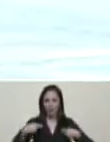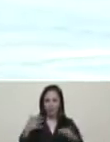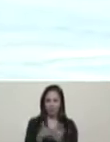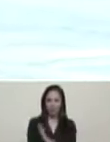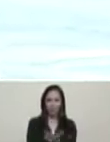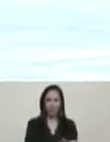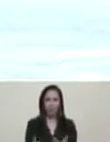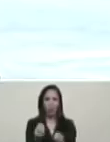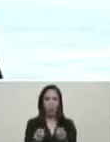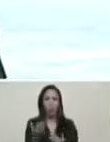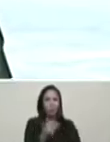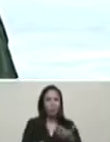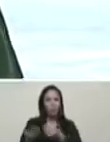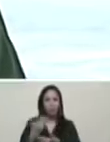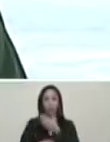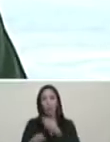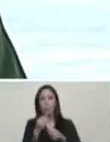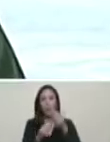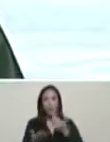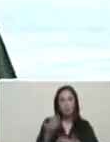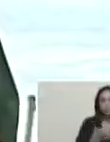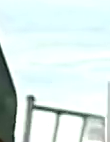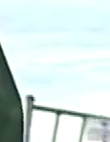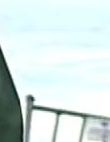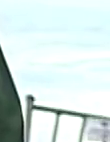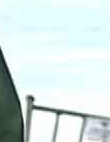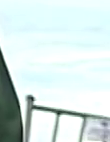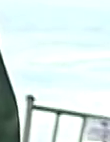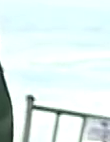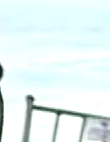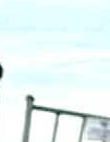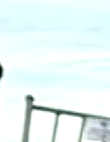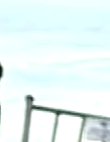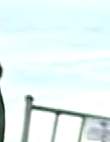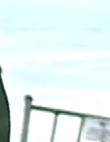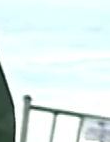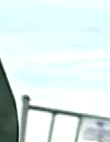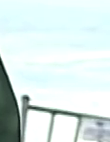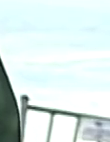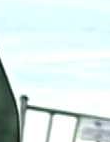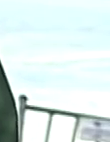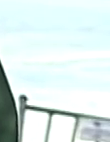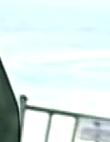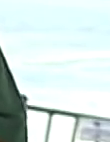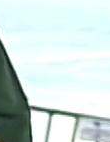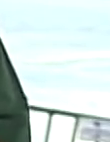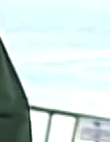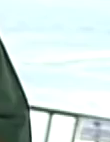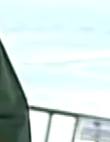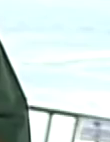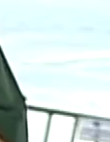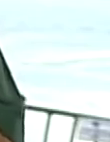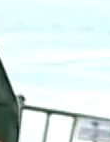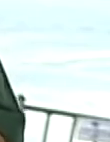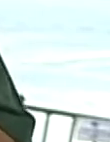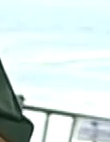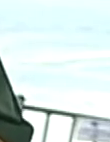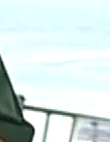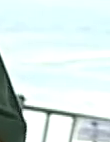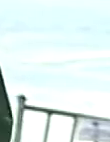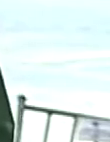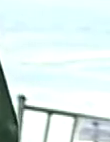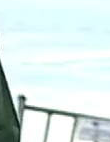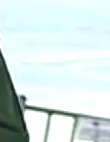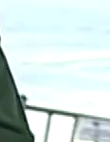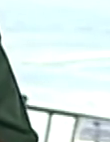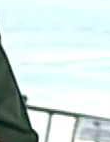para la distribución de alimentos que nosotros realizamos, el gobierno bolivariano, liderizado por usted, comandante. Aquí no están